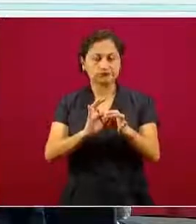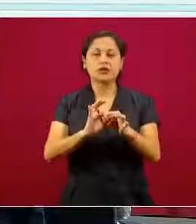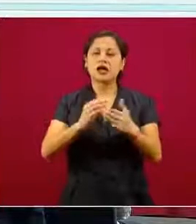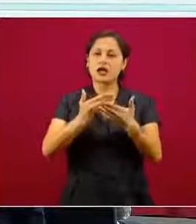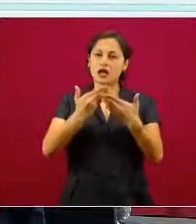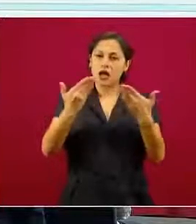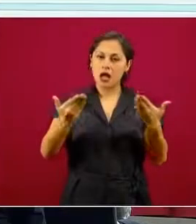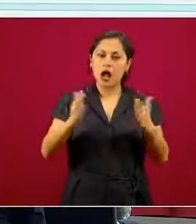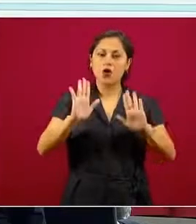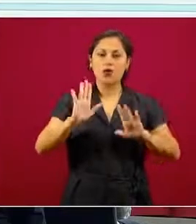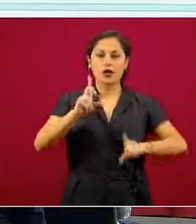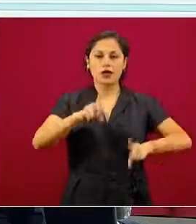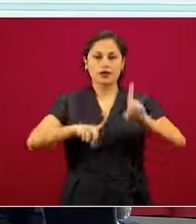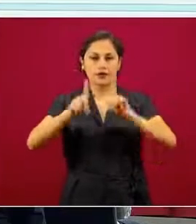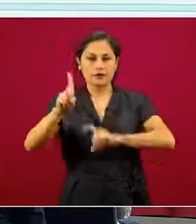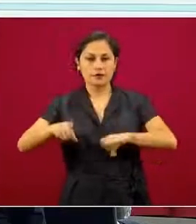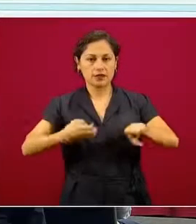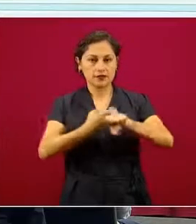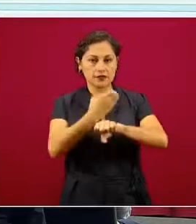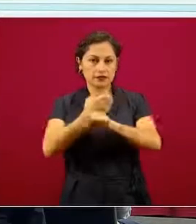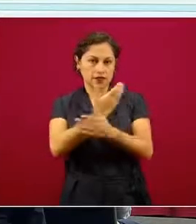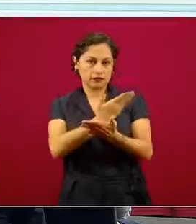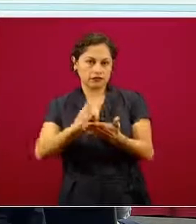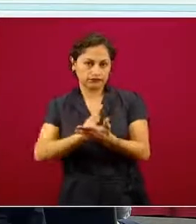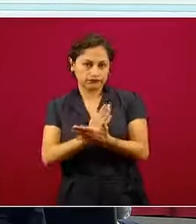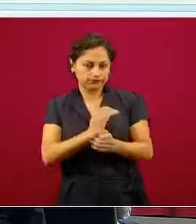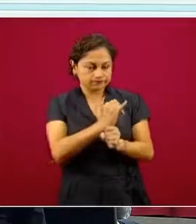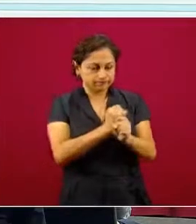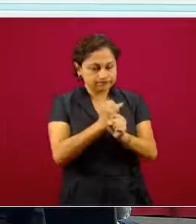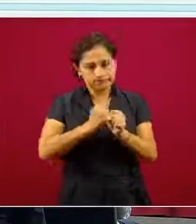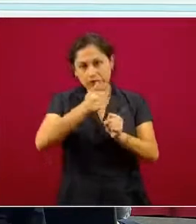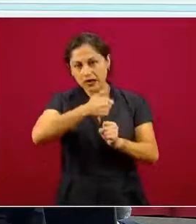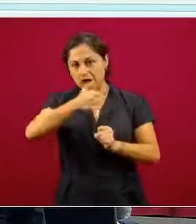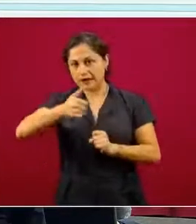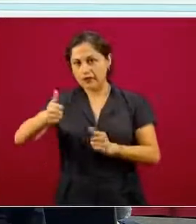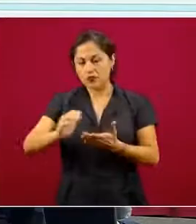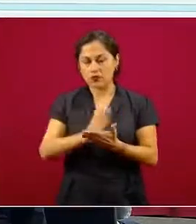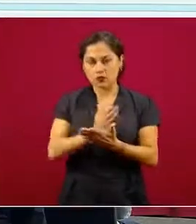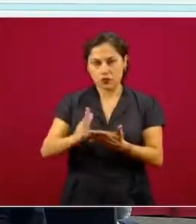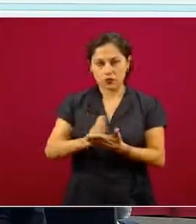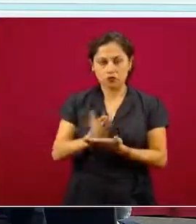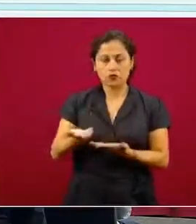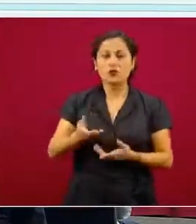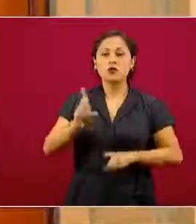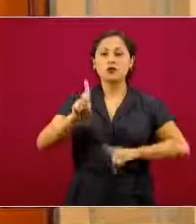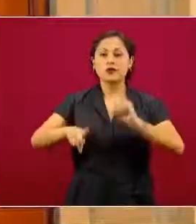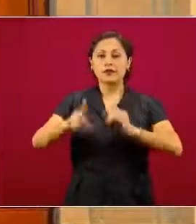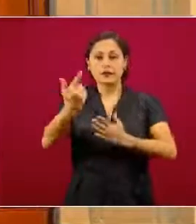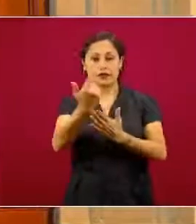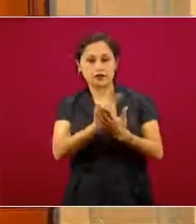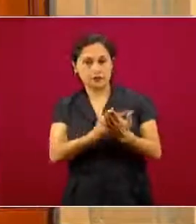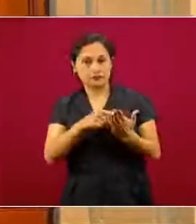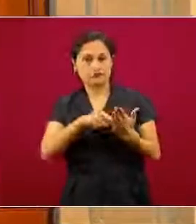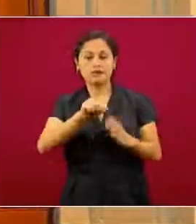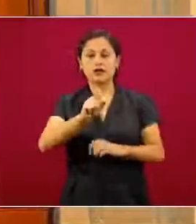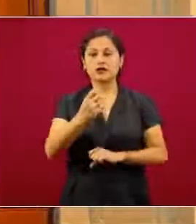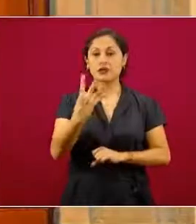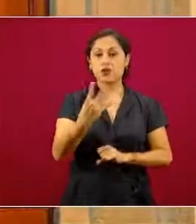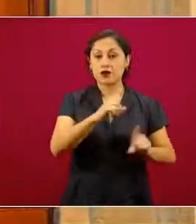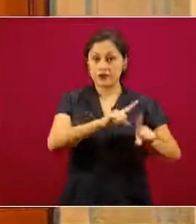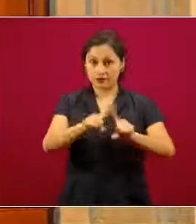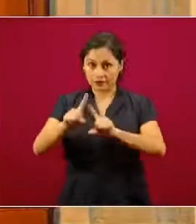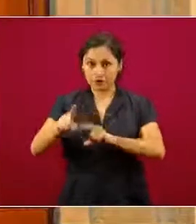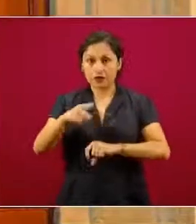mide el riesgo de cada una de ellas en función a 4 indicadores y entonces se obtiene un nivel de riesgo para cada una de